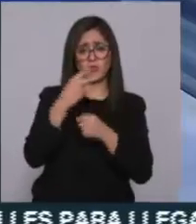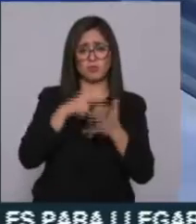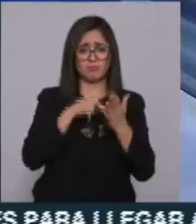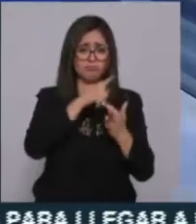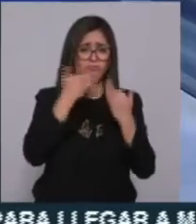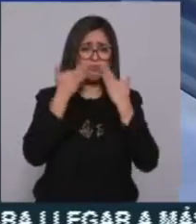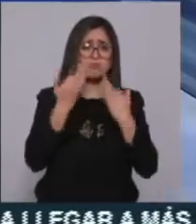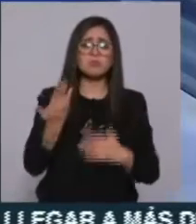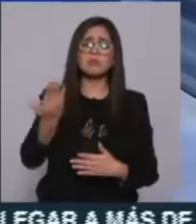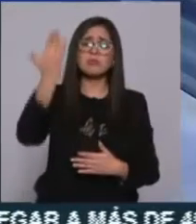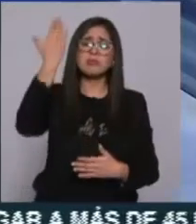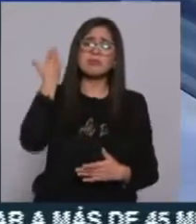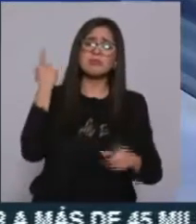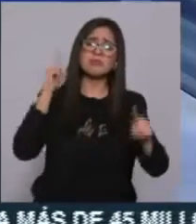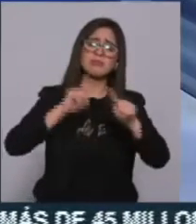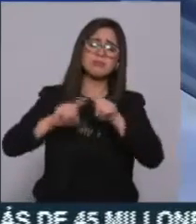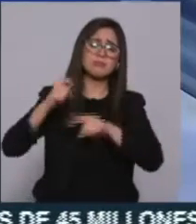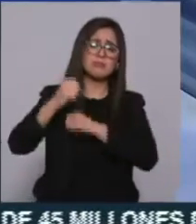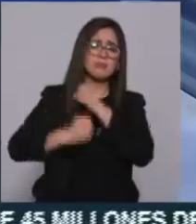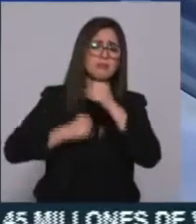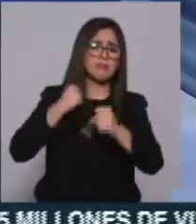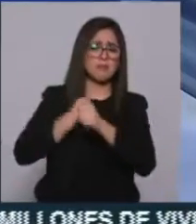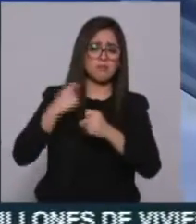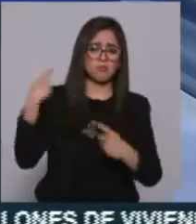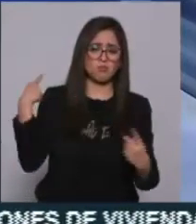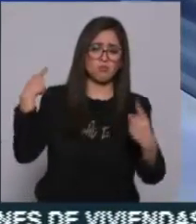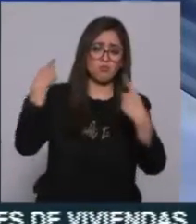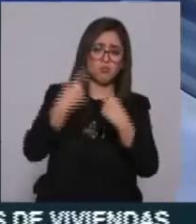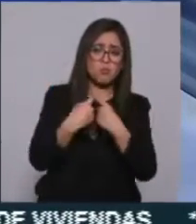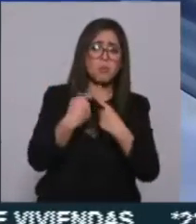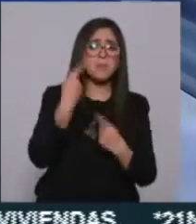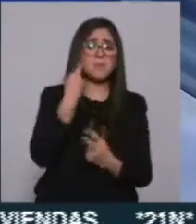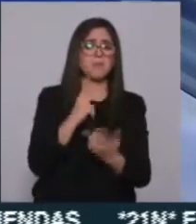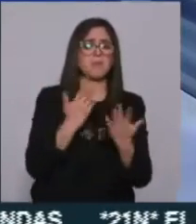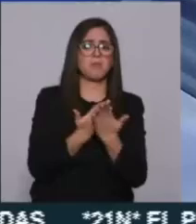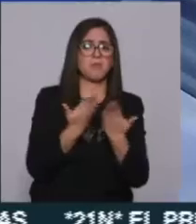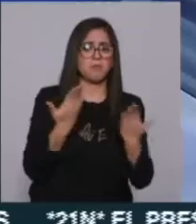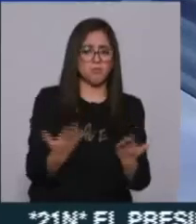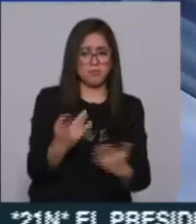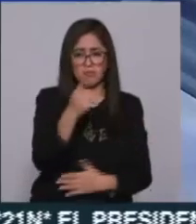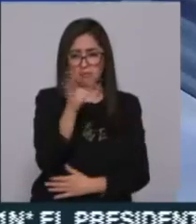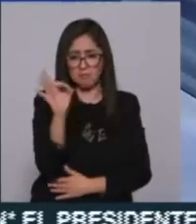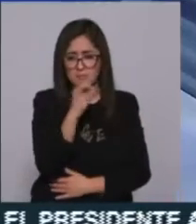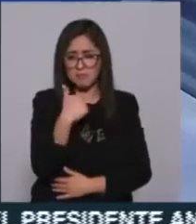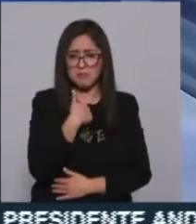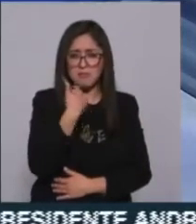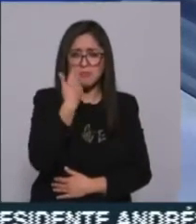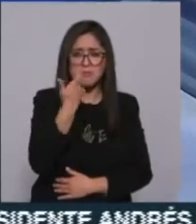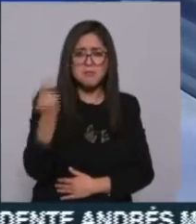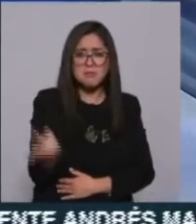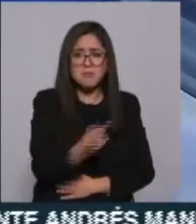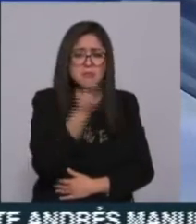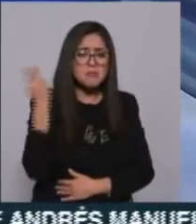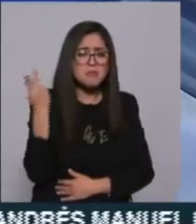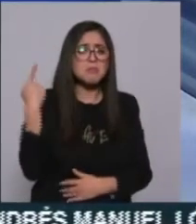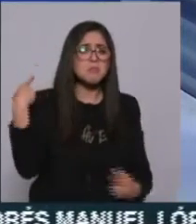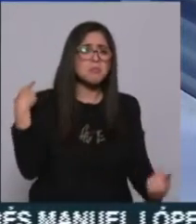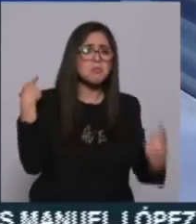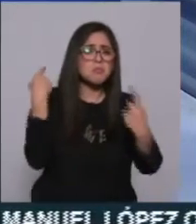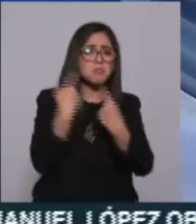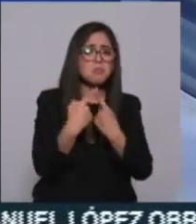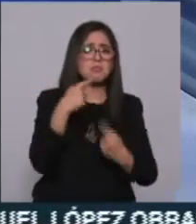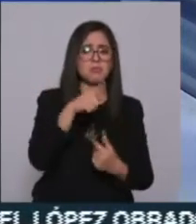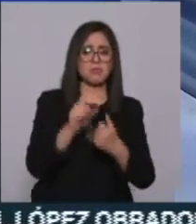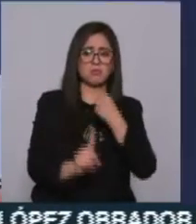hace cientos, si no es que miles de años. Pero, sin duda, ¿estarás de acuerdo, Víctor, en que en las últimas décadas este